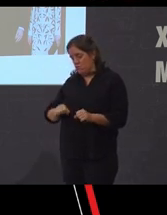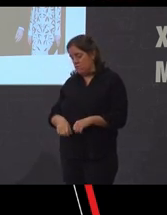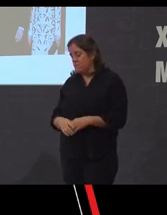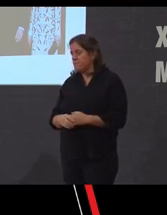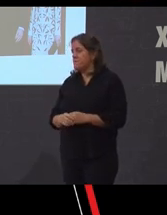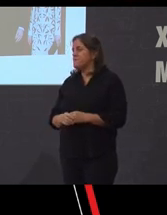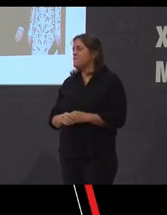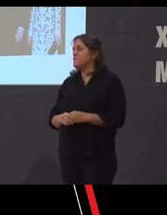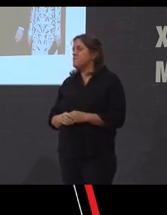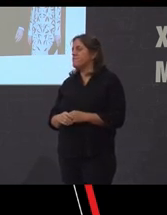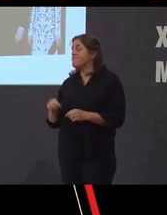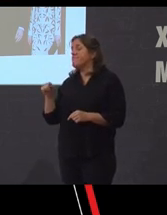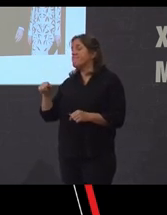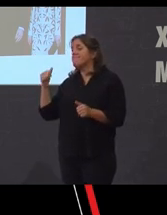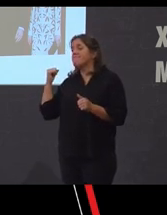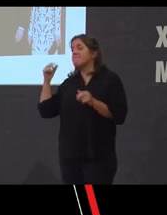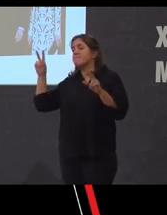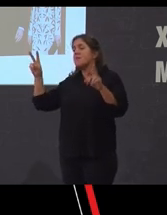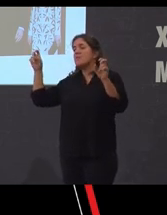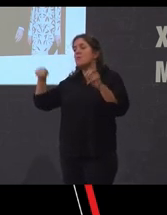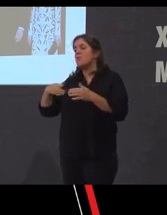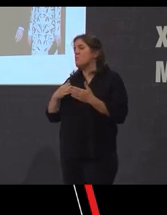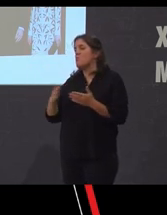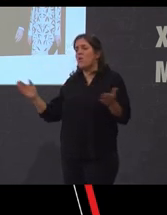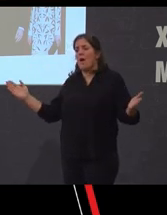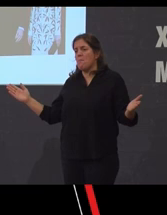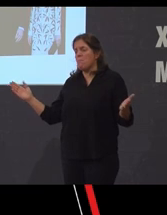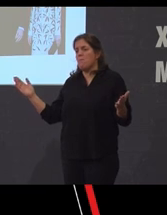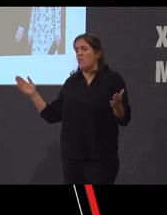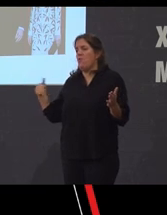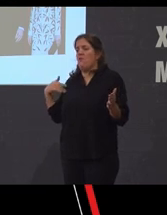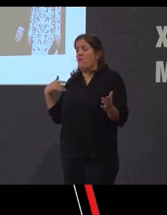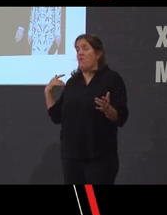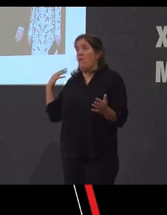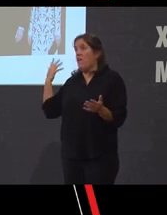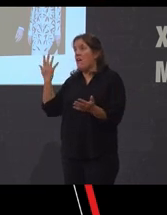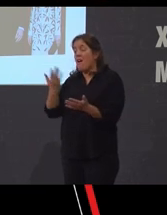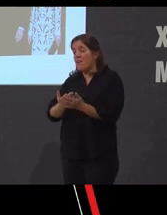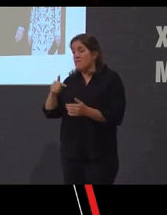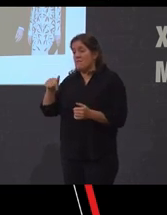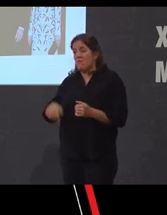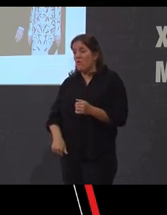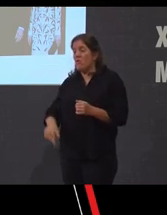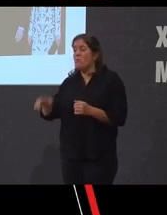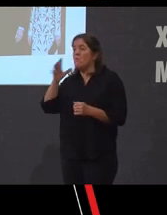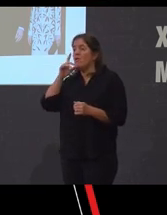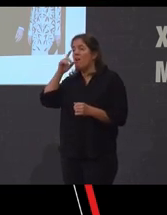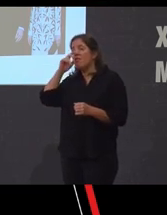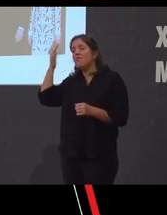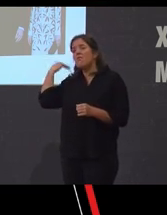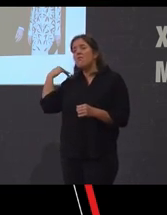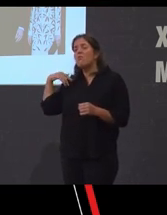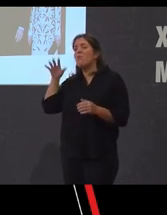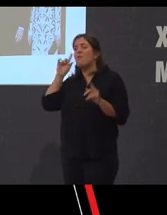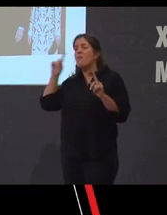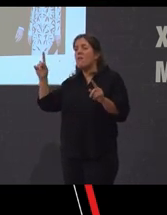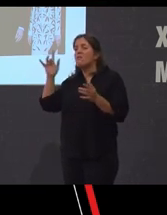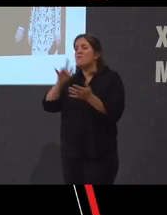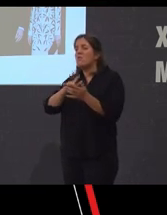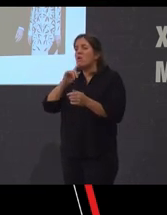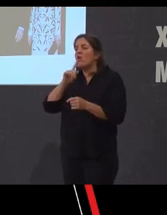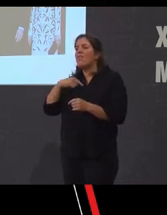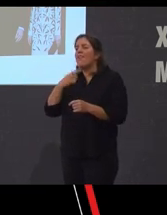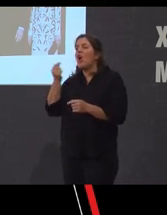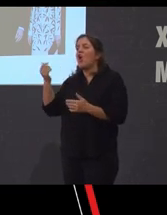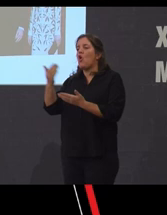Isto é amplísimo, chega hasta o día de hoxe, pero empezou o caso máis antigo e o das